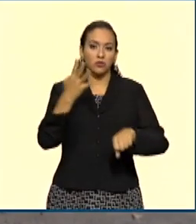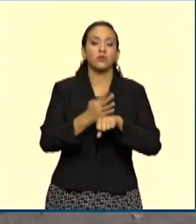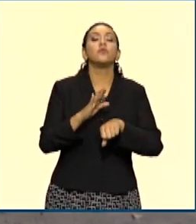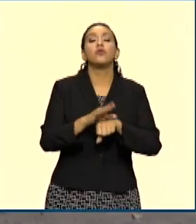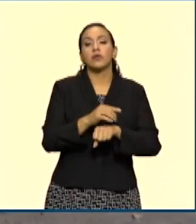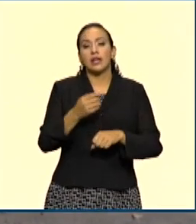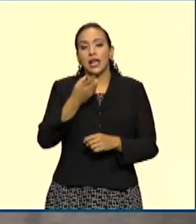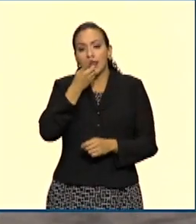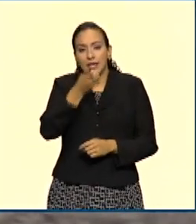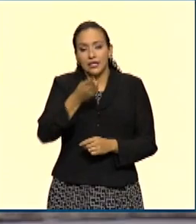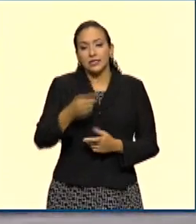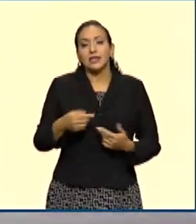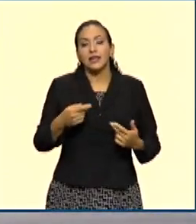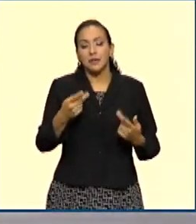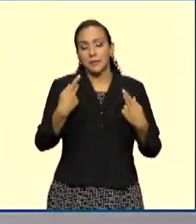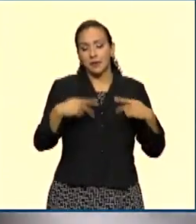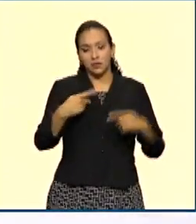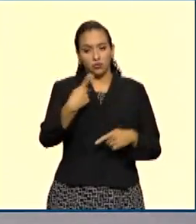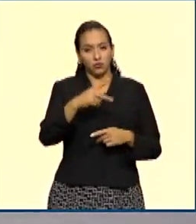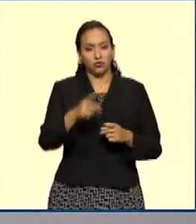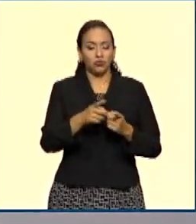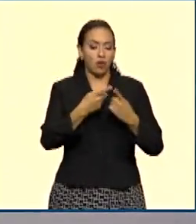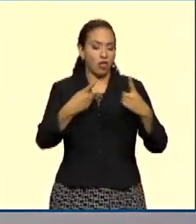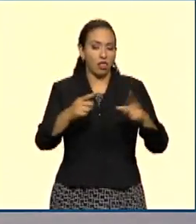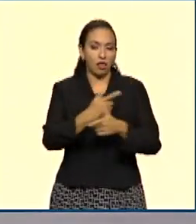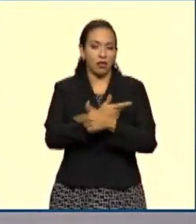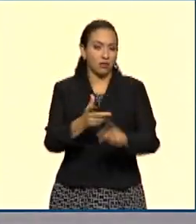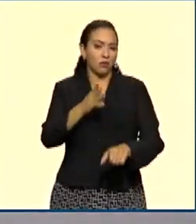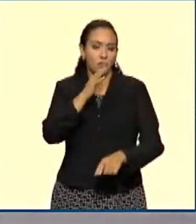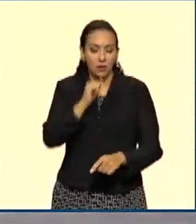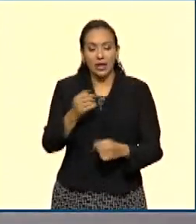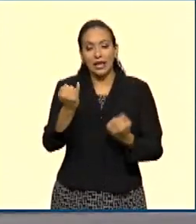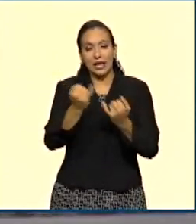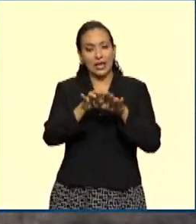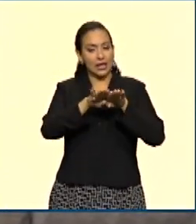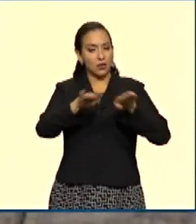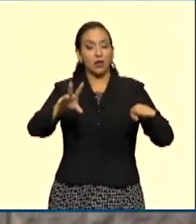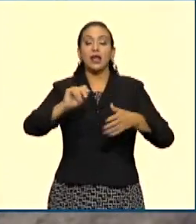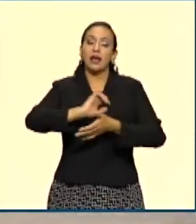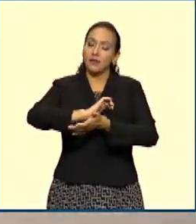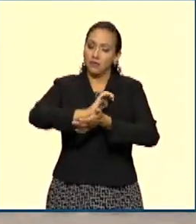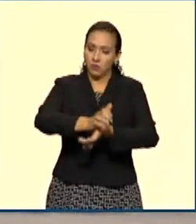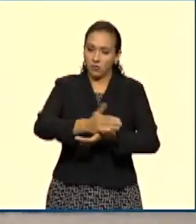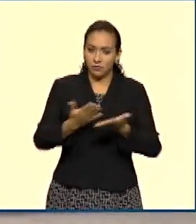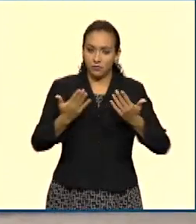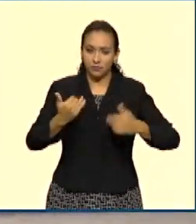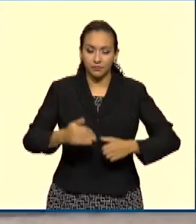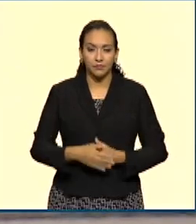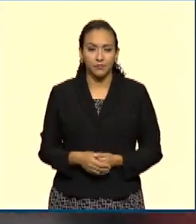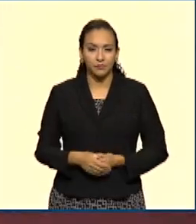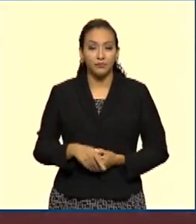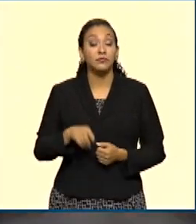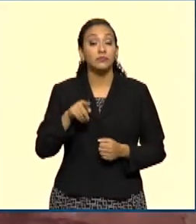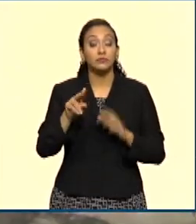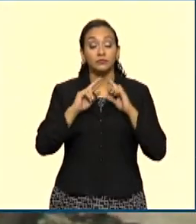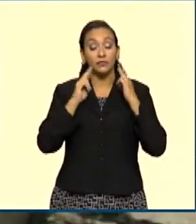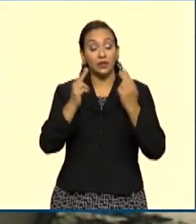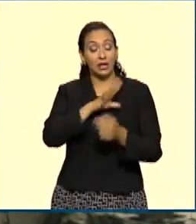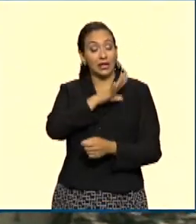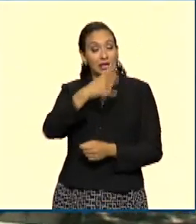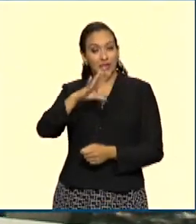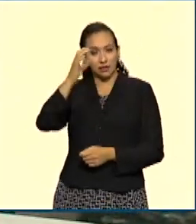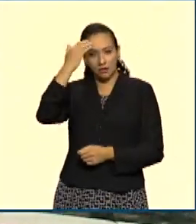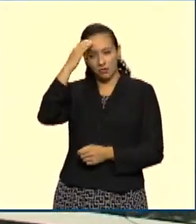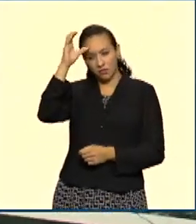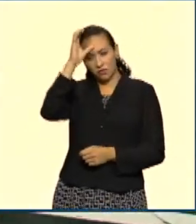libre desarrollo de la personalidad, a la salud, a la igualdad y no discriminación. La Unidad General de Conocimiento